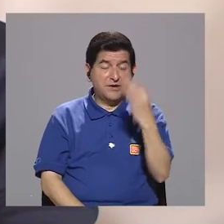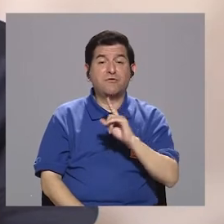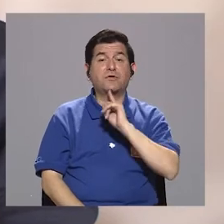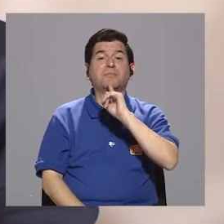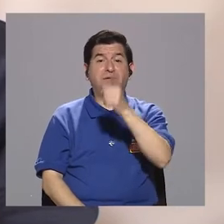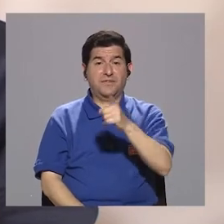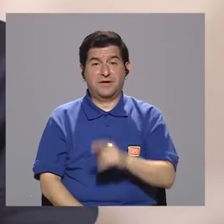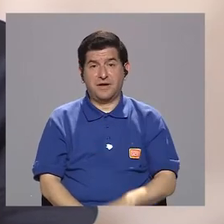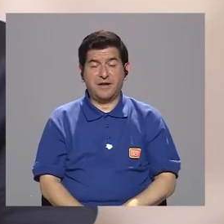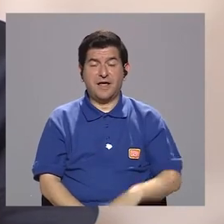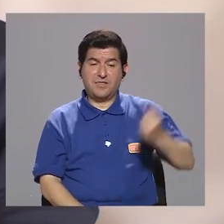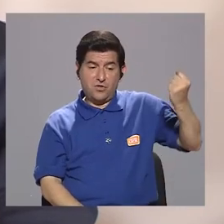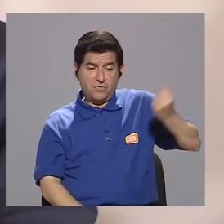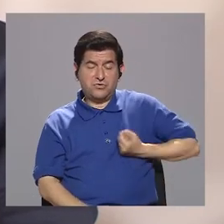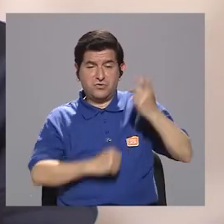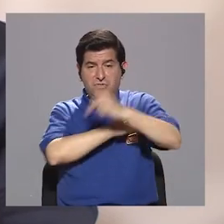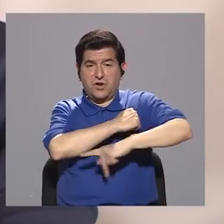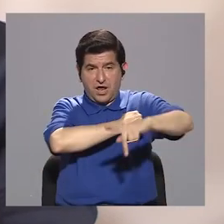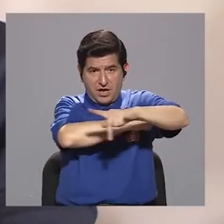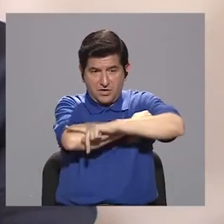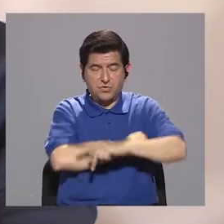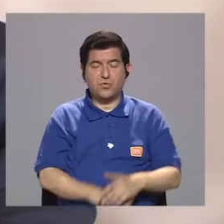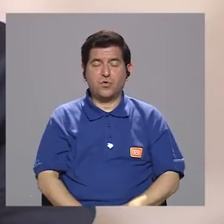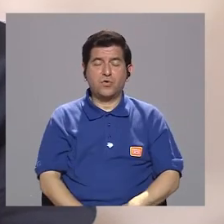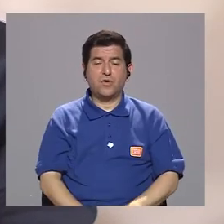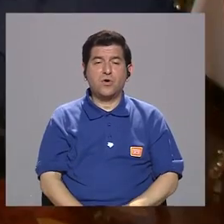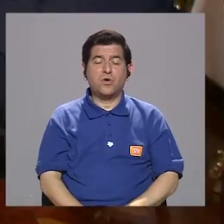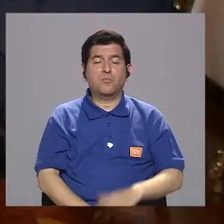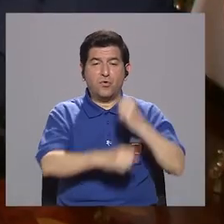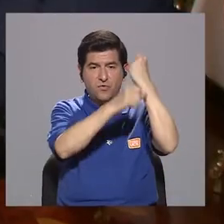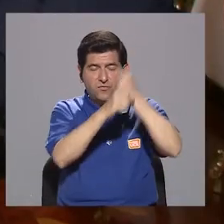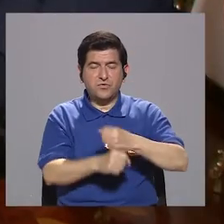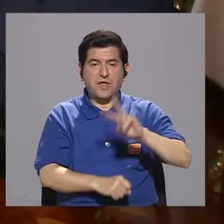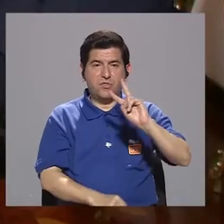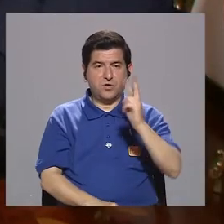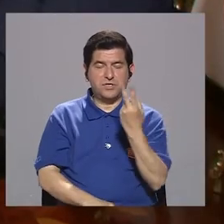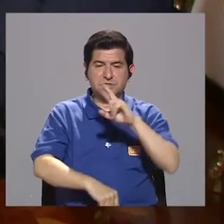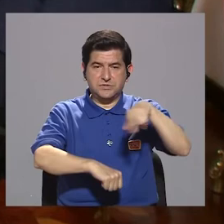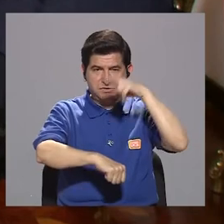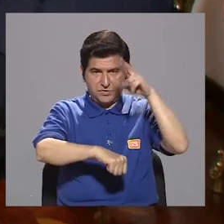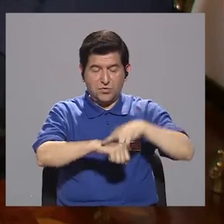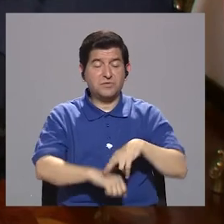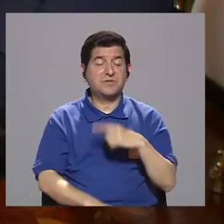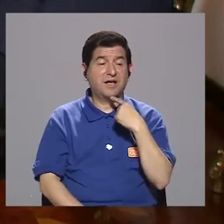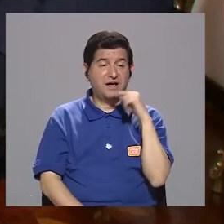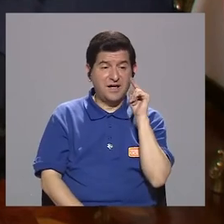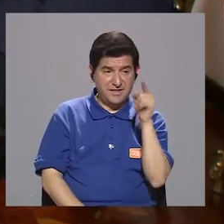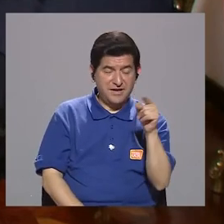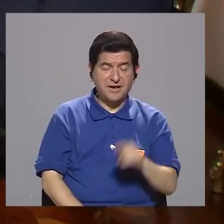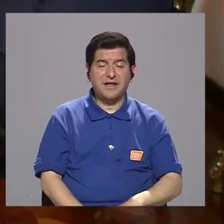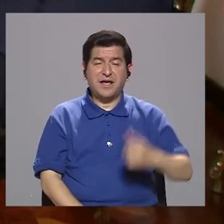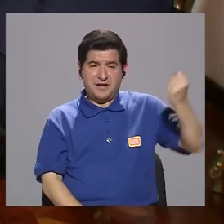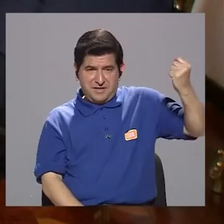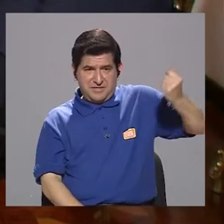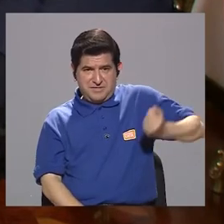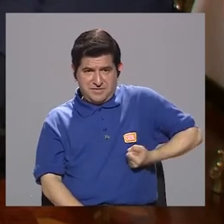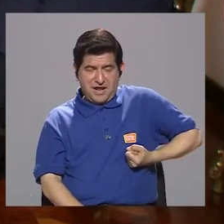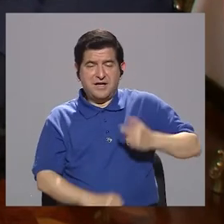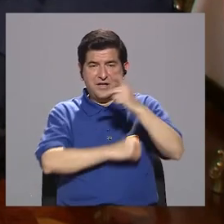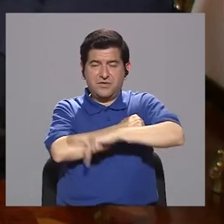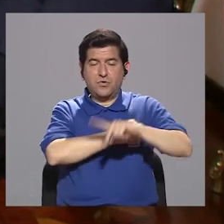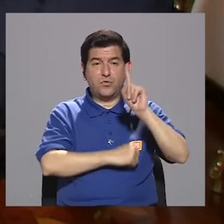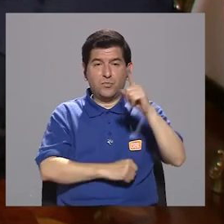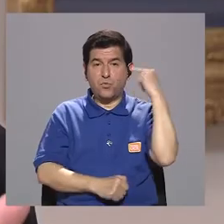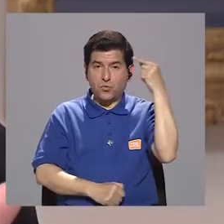declarado traidor de la patria por la Junta de la República. Lo declara traidor a la patria. Por un gobierno de facto. Por un gobierno de